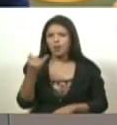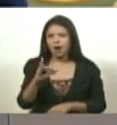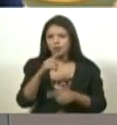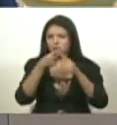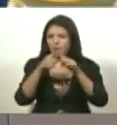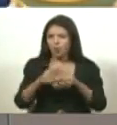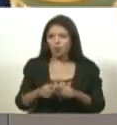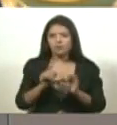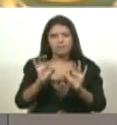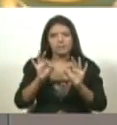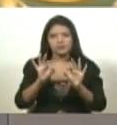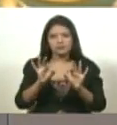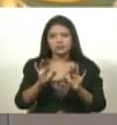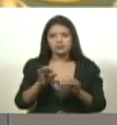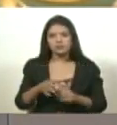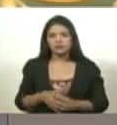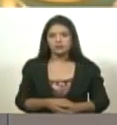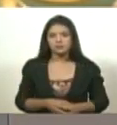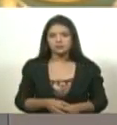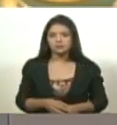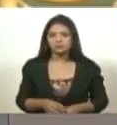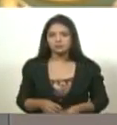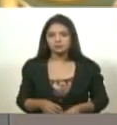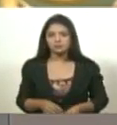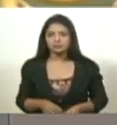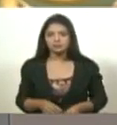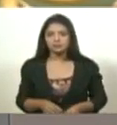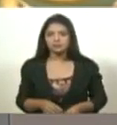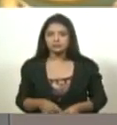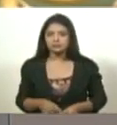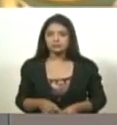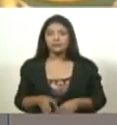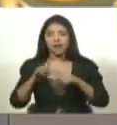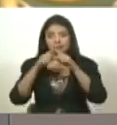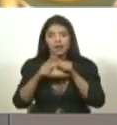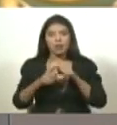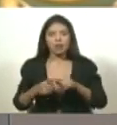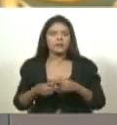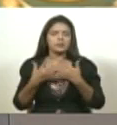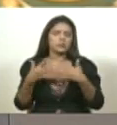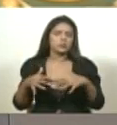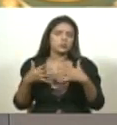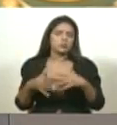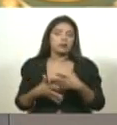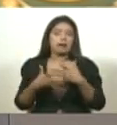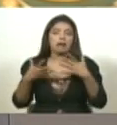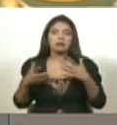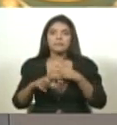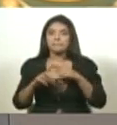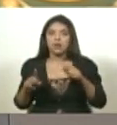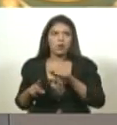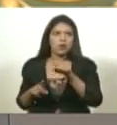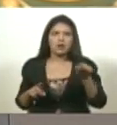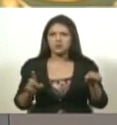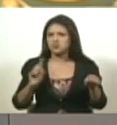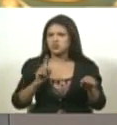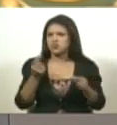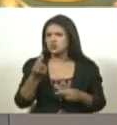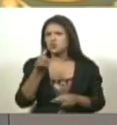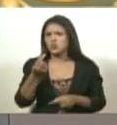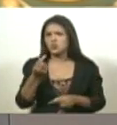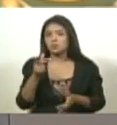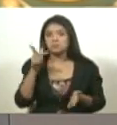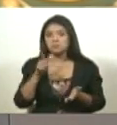cuenta particular, sus poderes de contar son enormes. Y ellos, sin que ninguna autoridad se haya dicho,